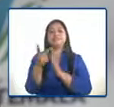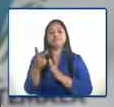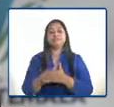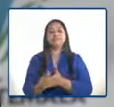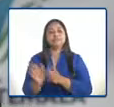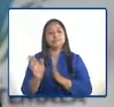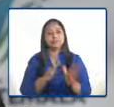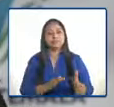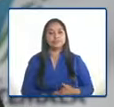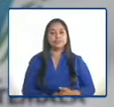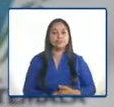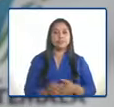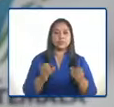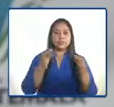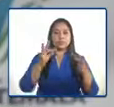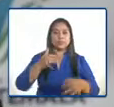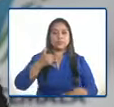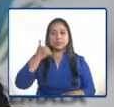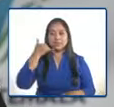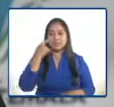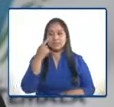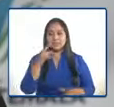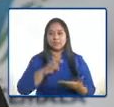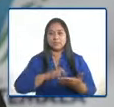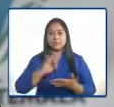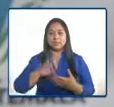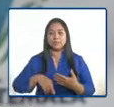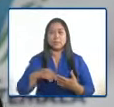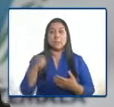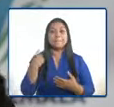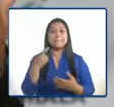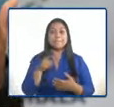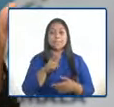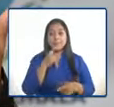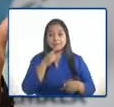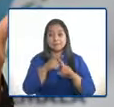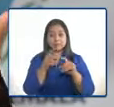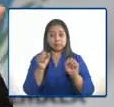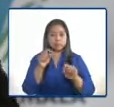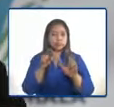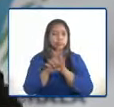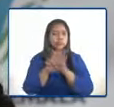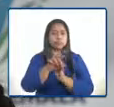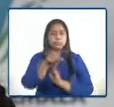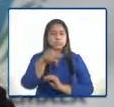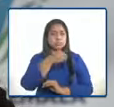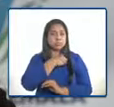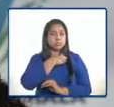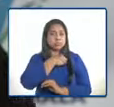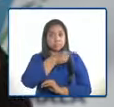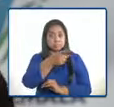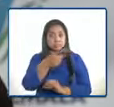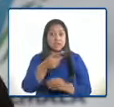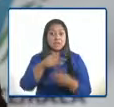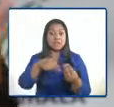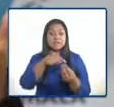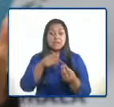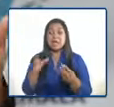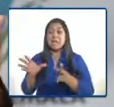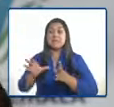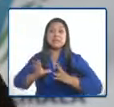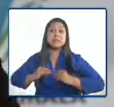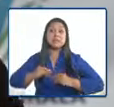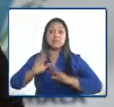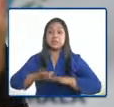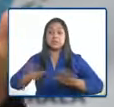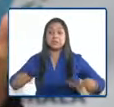Quiero dejar el número de teléfono de este programa para todo aquel guatemalteco que esté escuchando y quiera apoyar